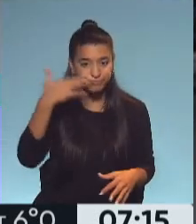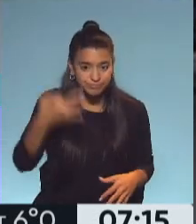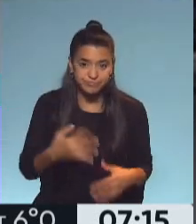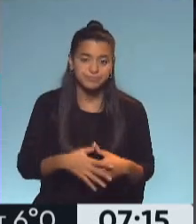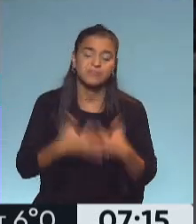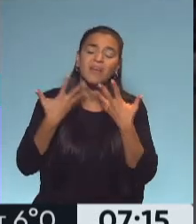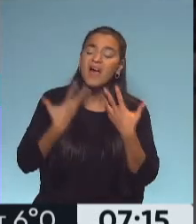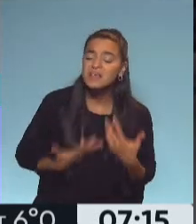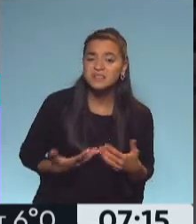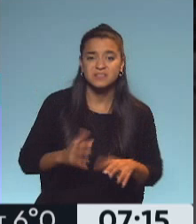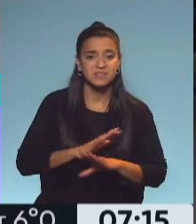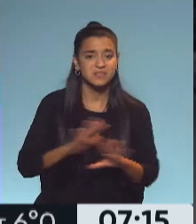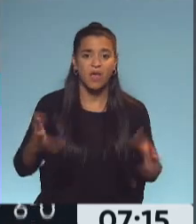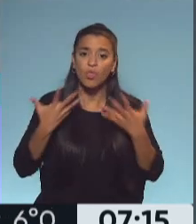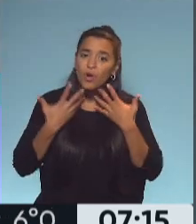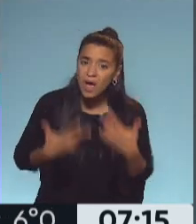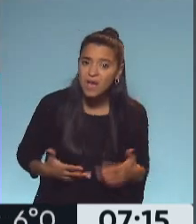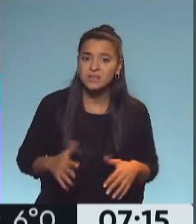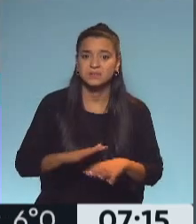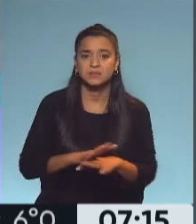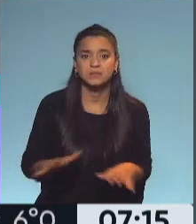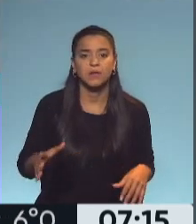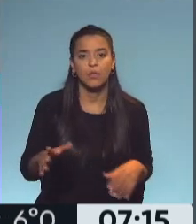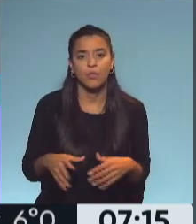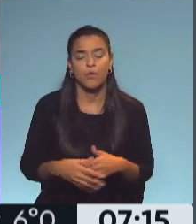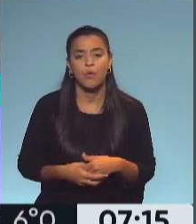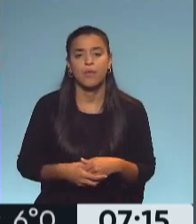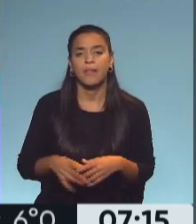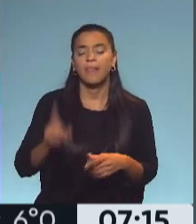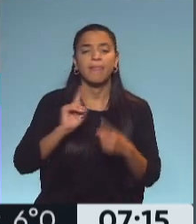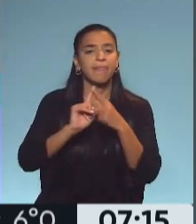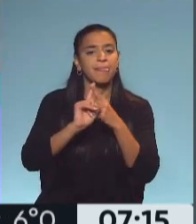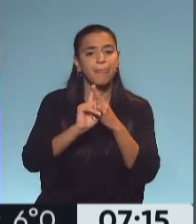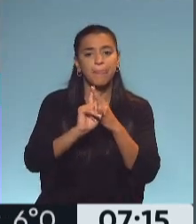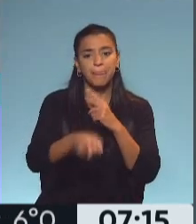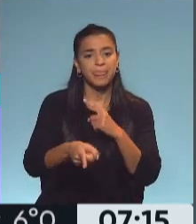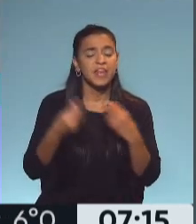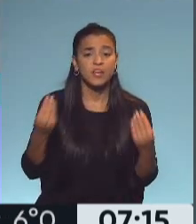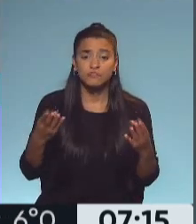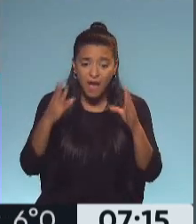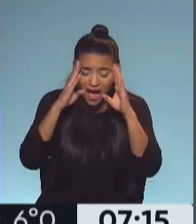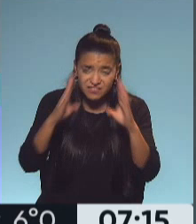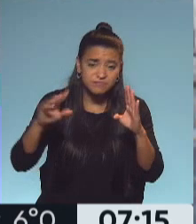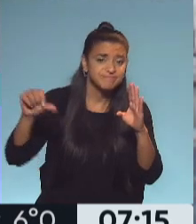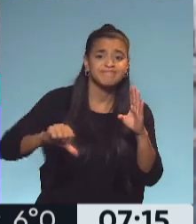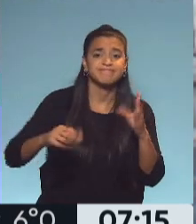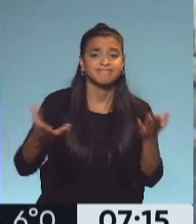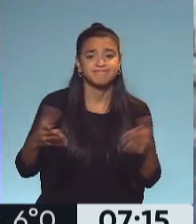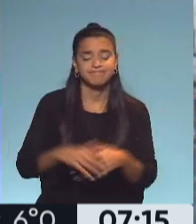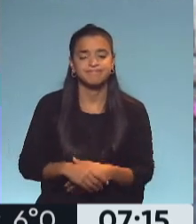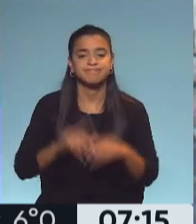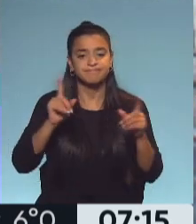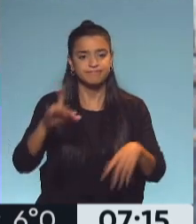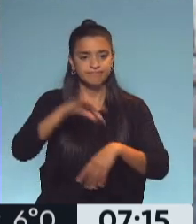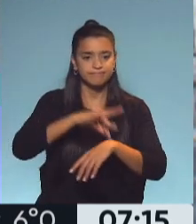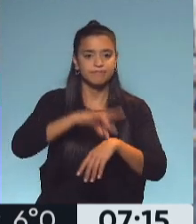una fatiga que es terminal, una fatiga que incide directamente en la atención de los pacientes. Además, el